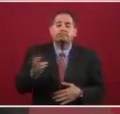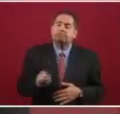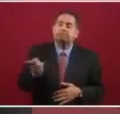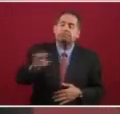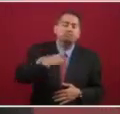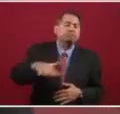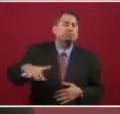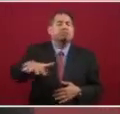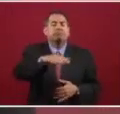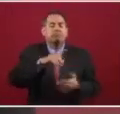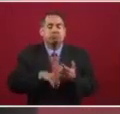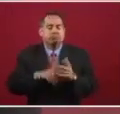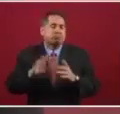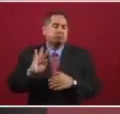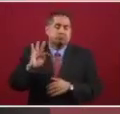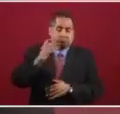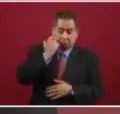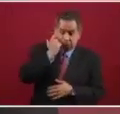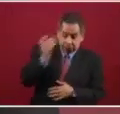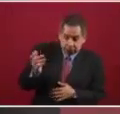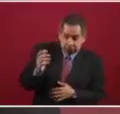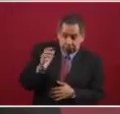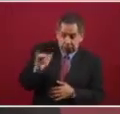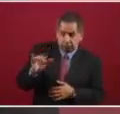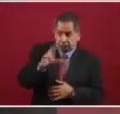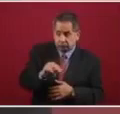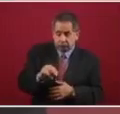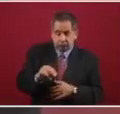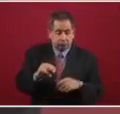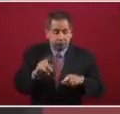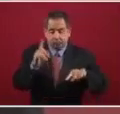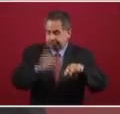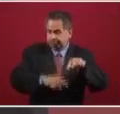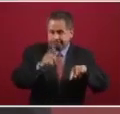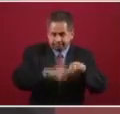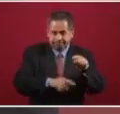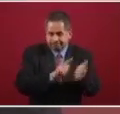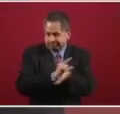si quieren que continúe la limpia